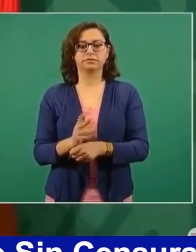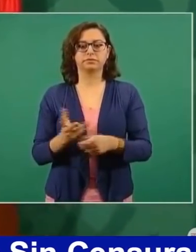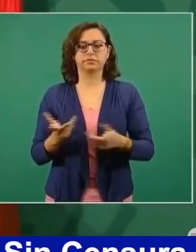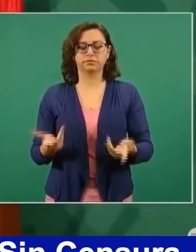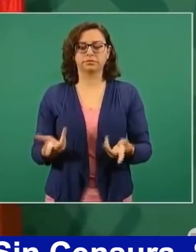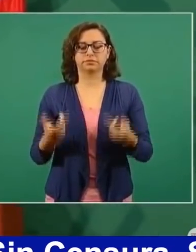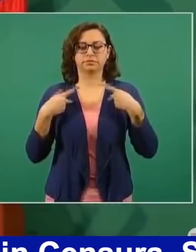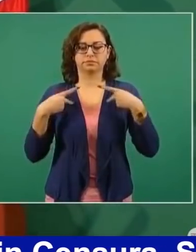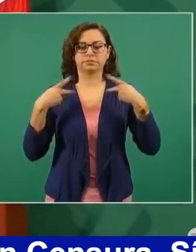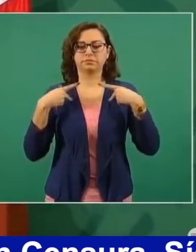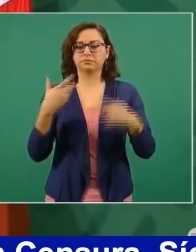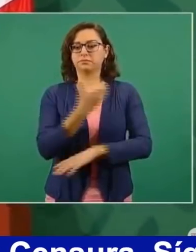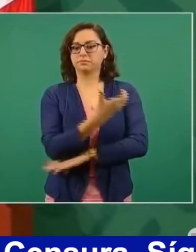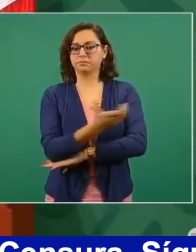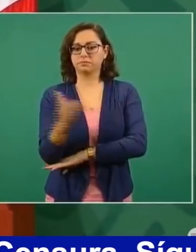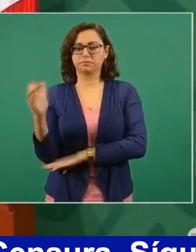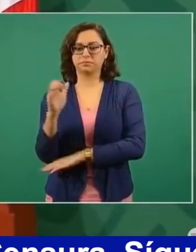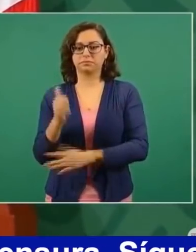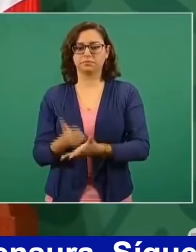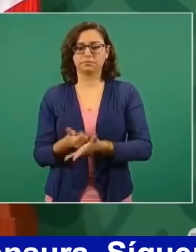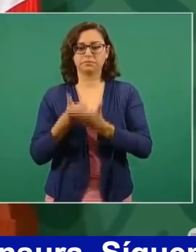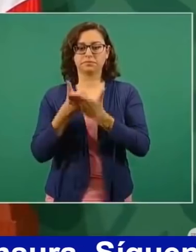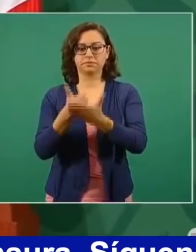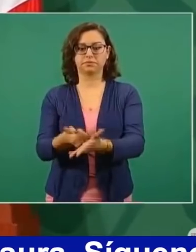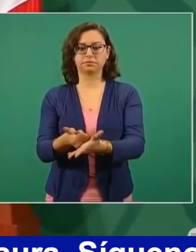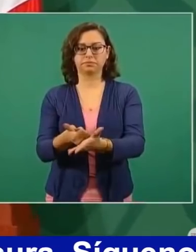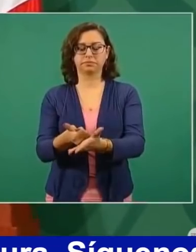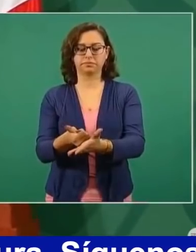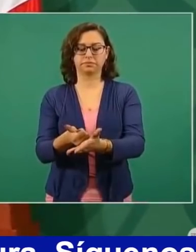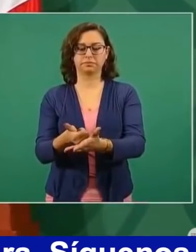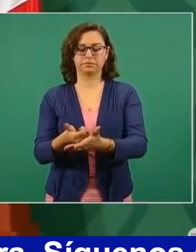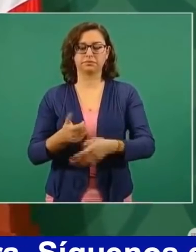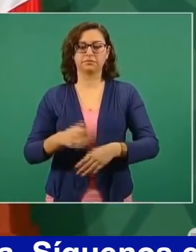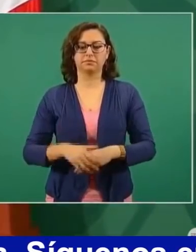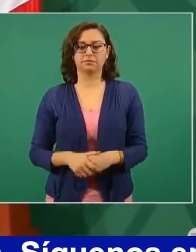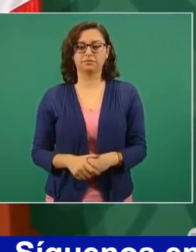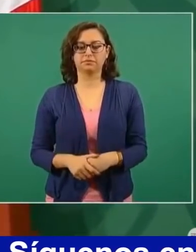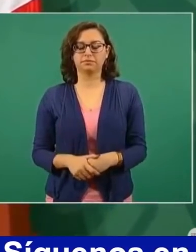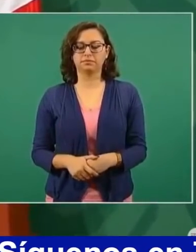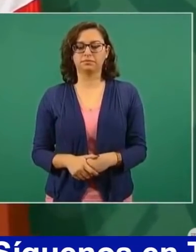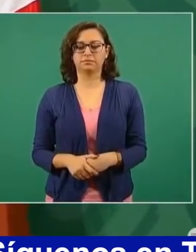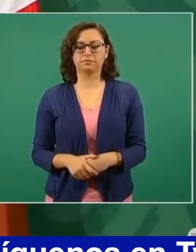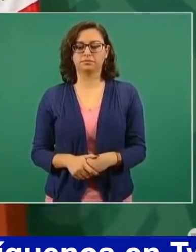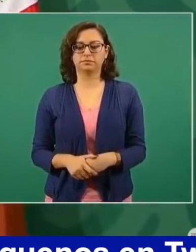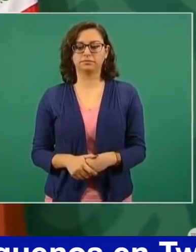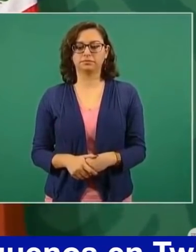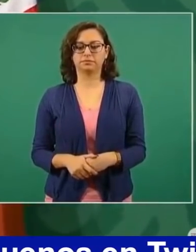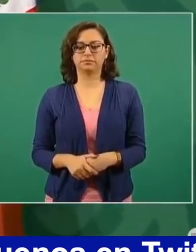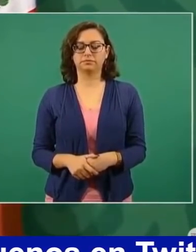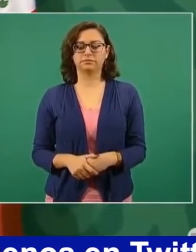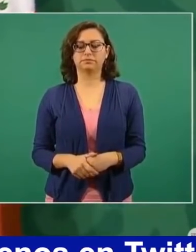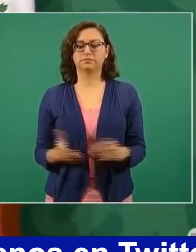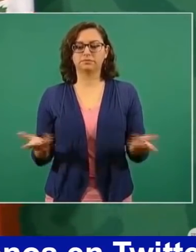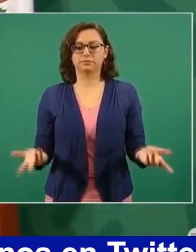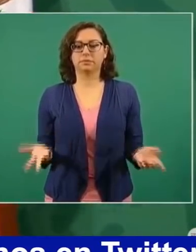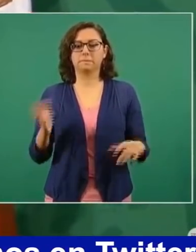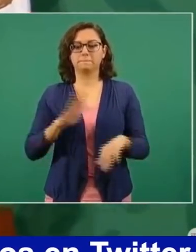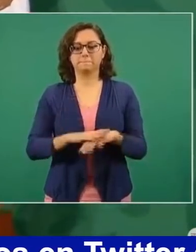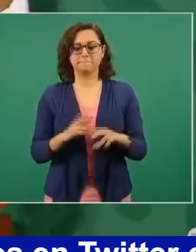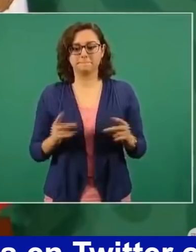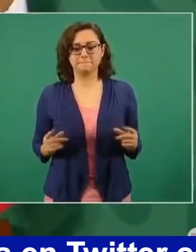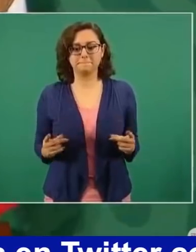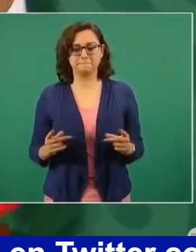ayudar a los productores que reciban fertilizantes para tener más